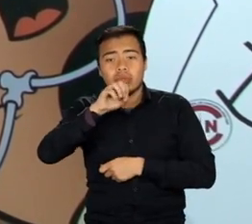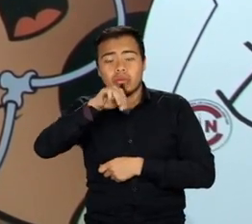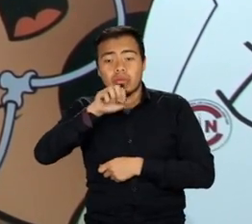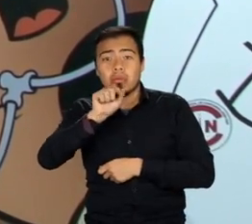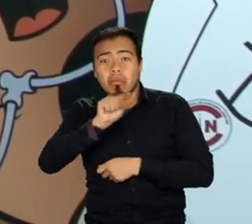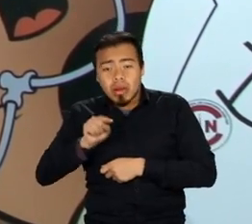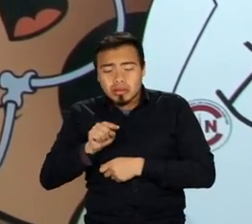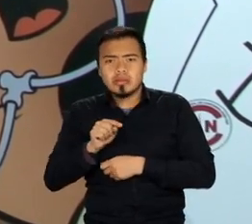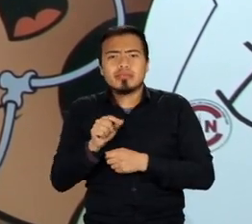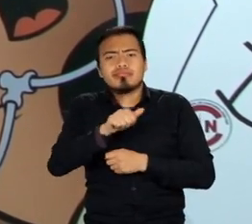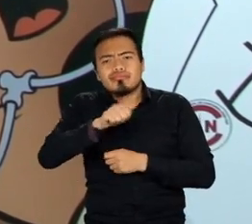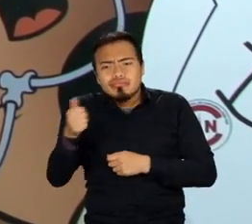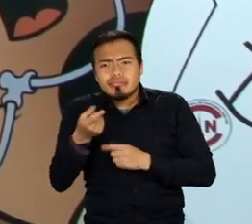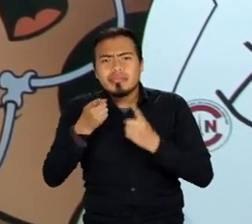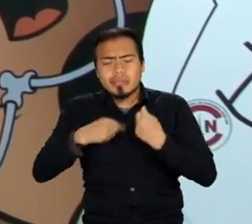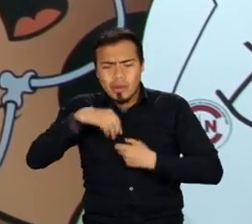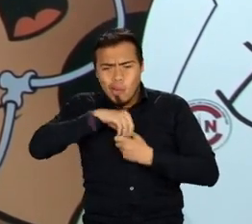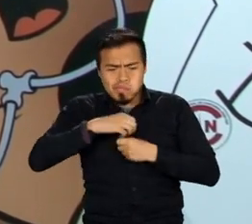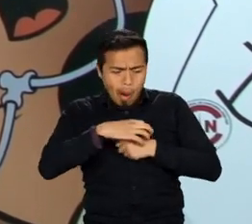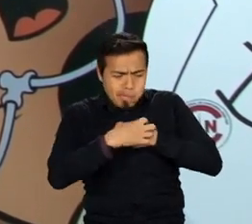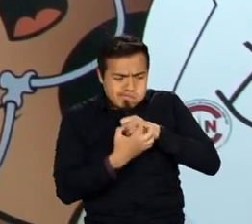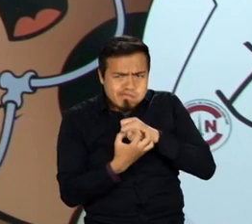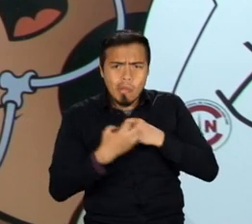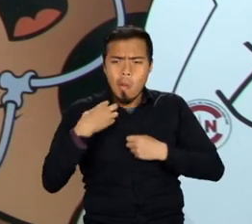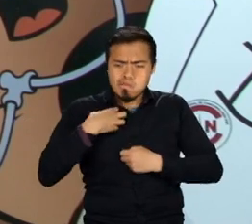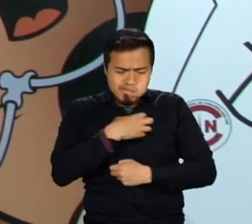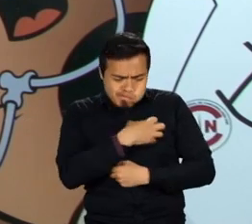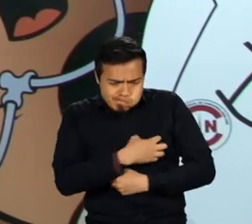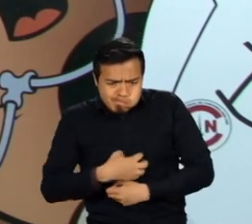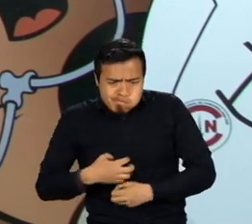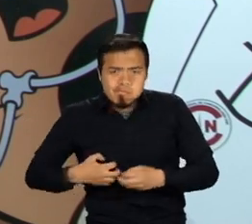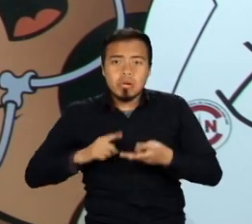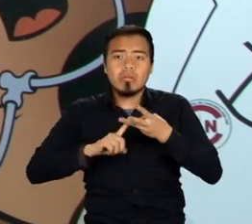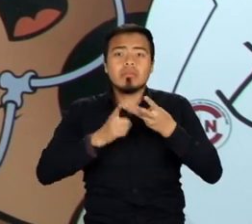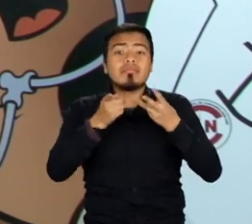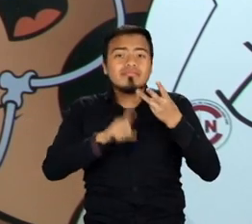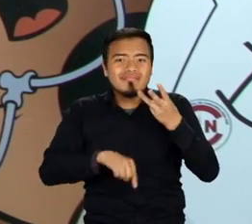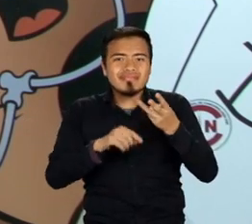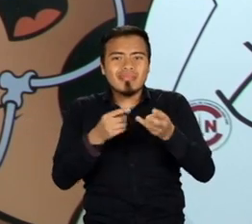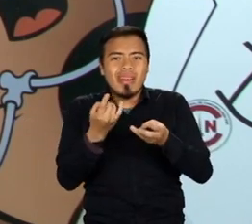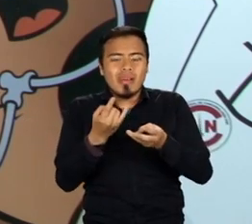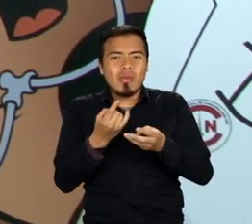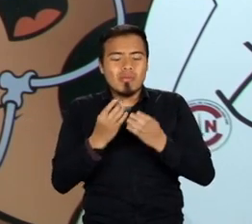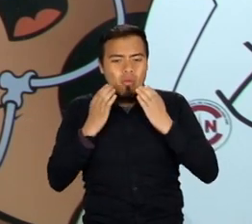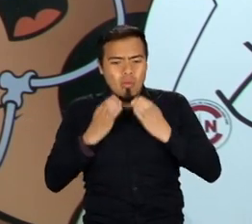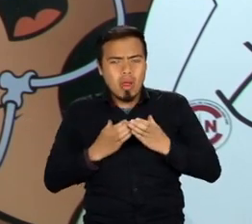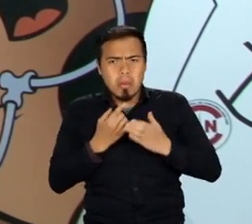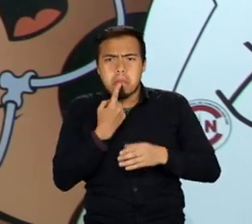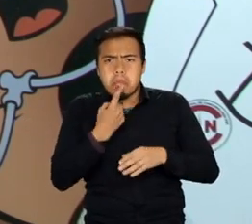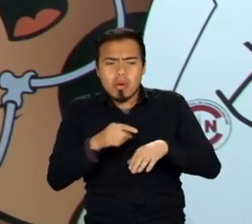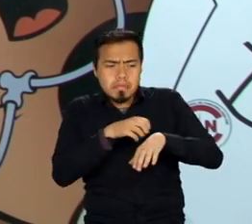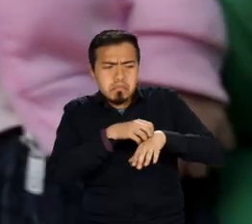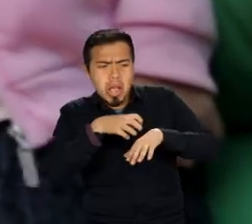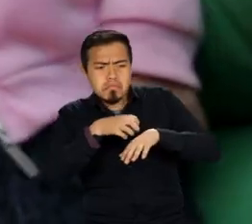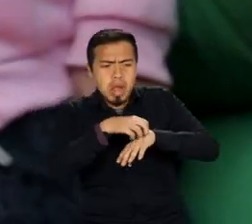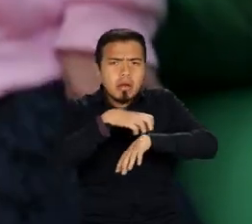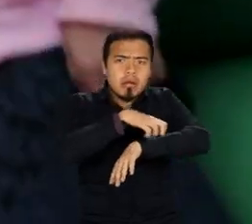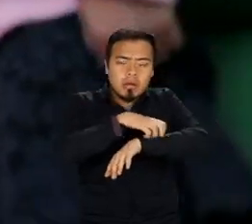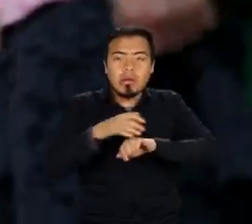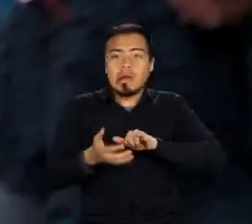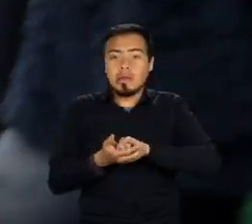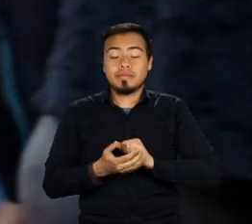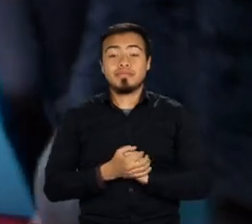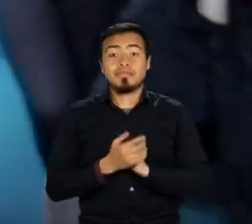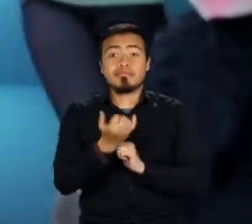entre otras cosas, aparición de masas, aparición de ganglios que usualmente van creciendo de tamaño. En